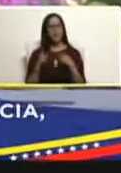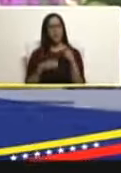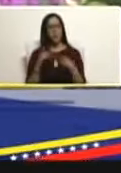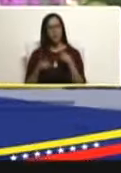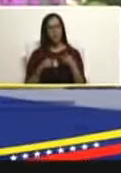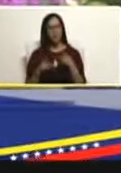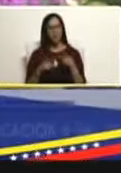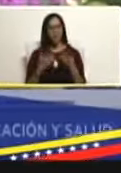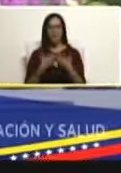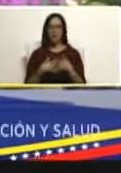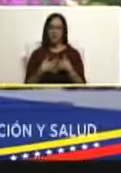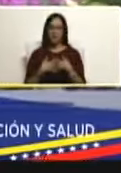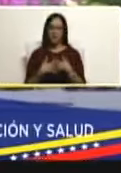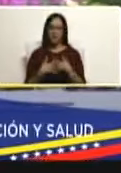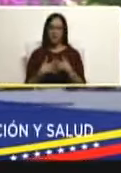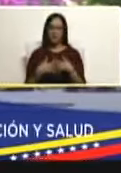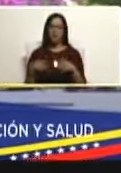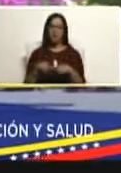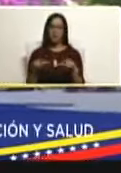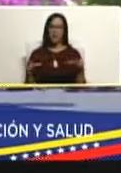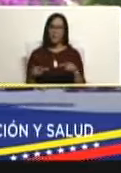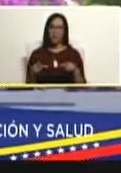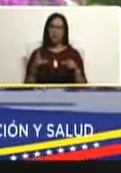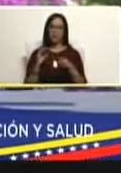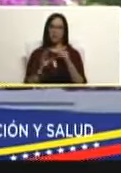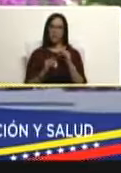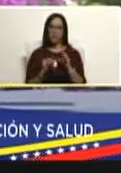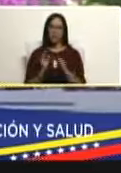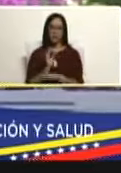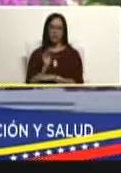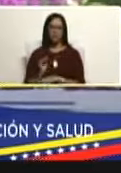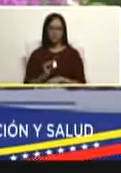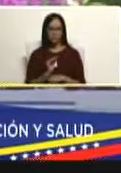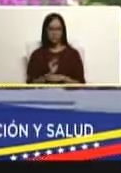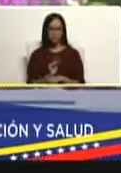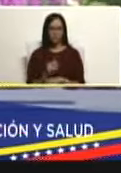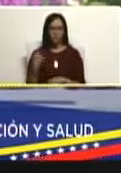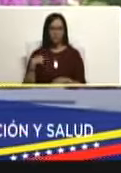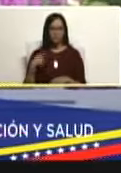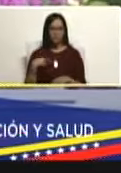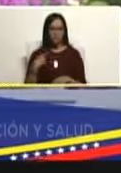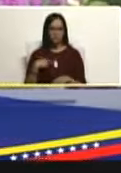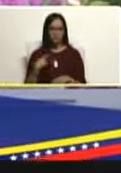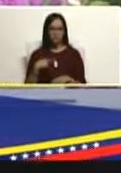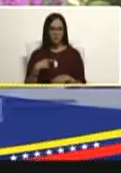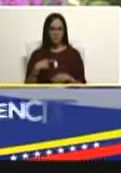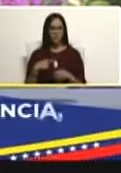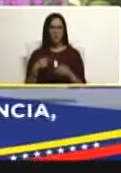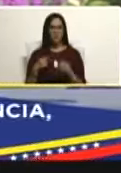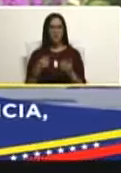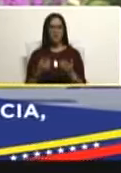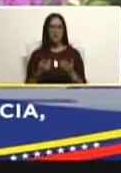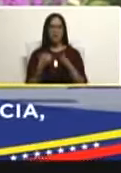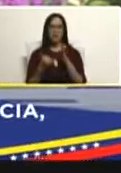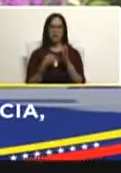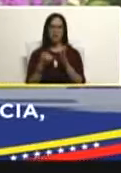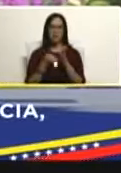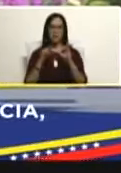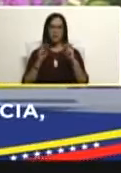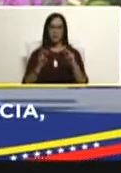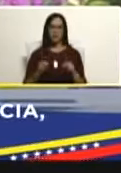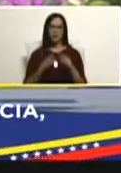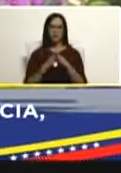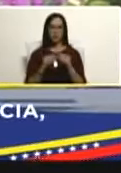las fábricas, en el campo. Cuando hablamos de preservar y tener consolidado la infraestructura para la investigación, son todos